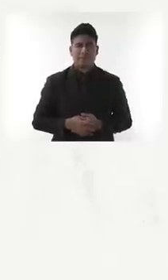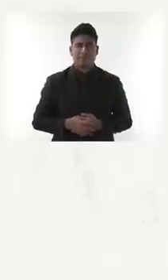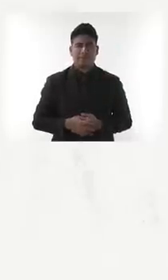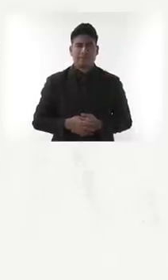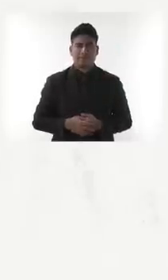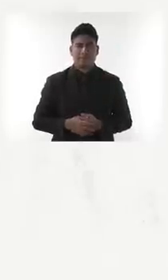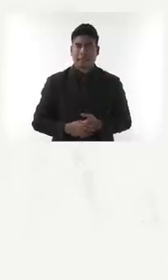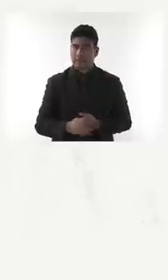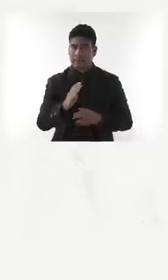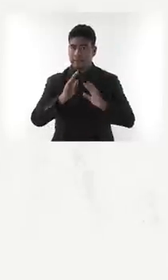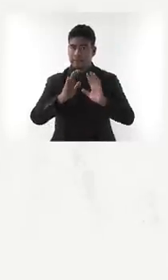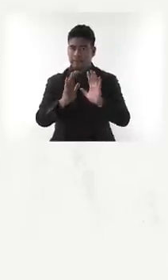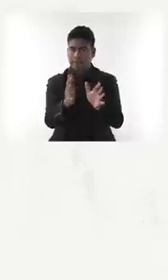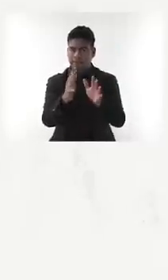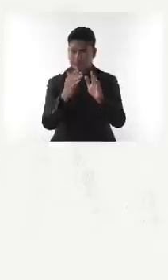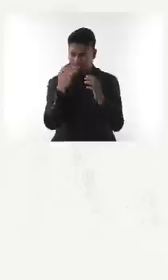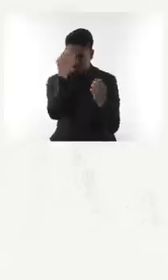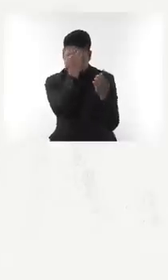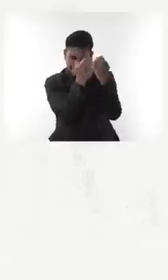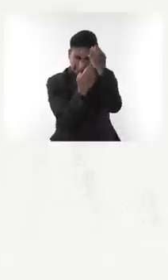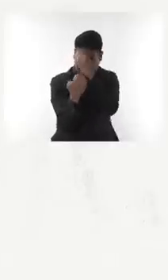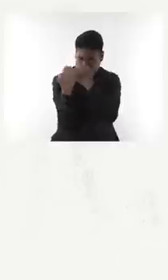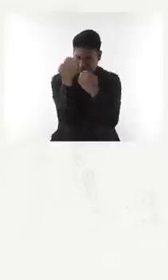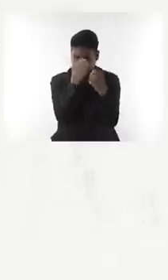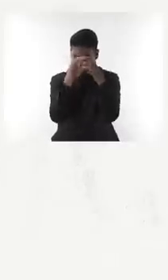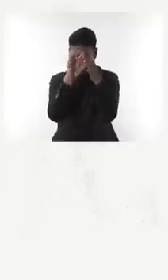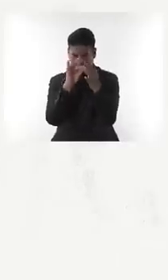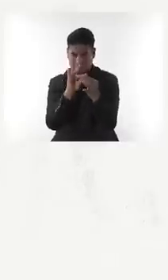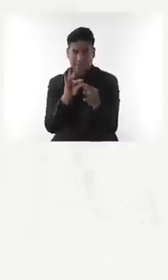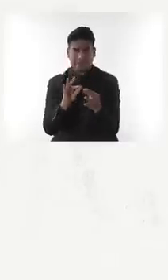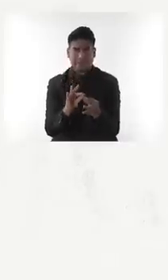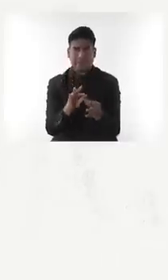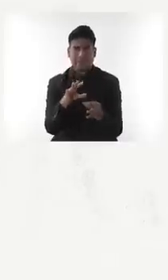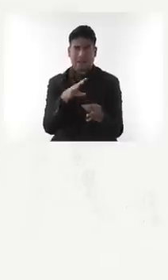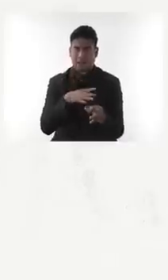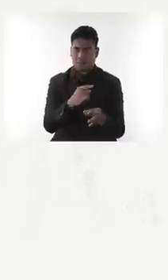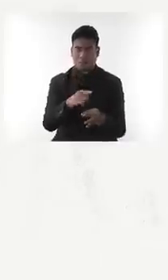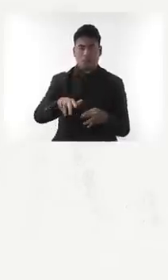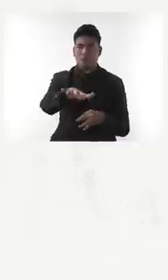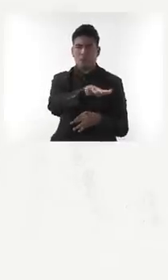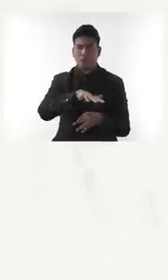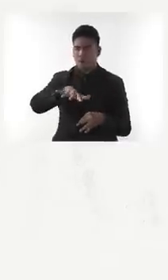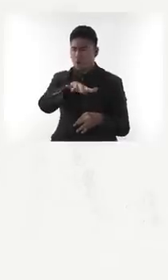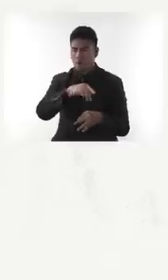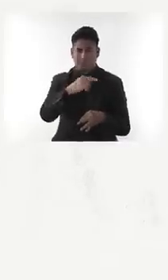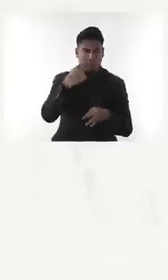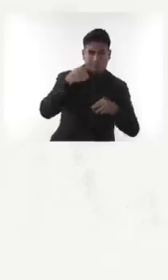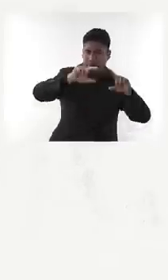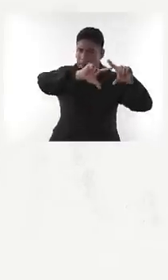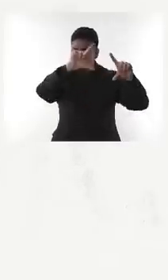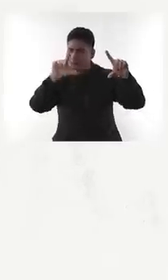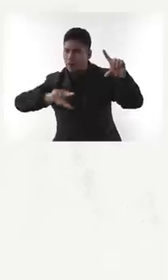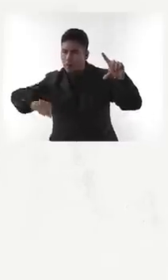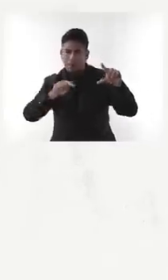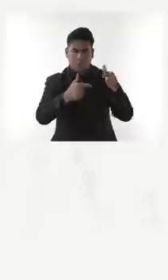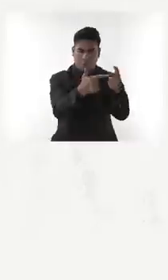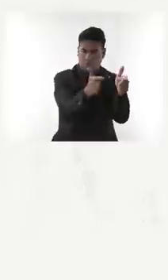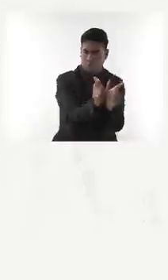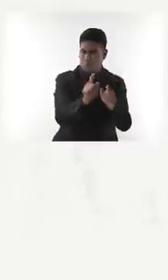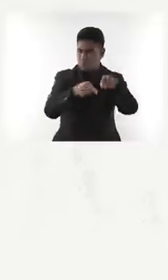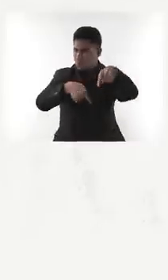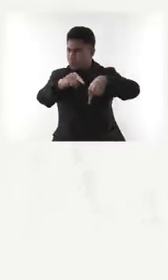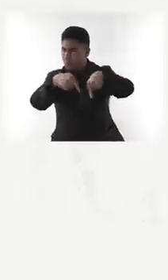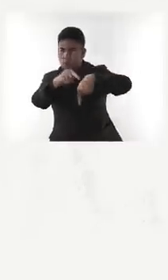Después de hacer un análisis a profundidad dentro del área de selecciones nacionales y buscando